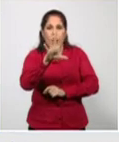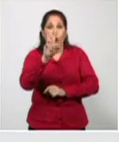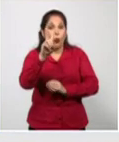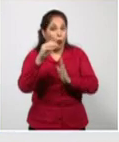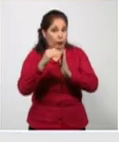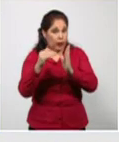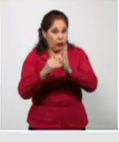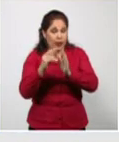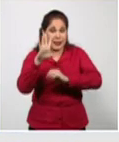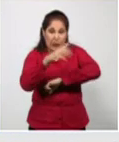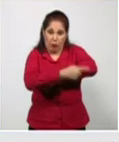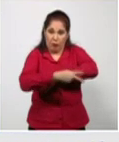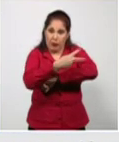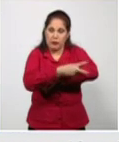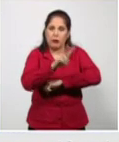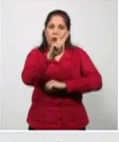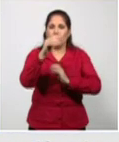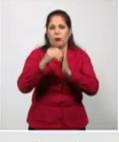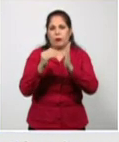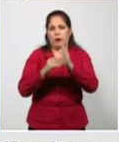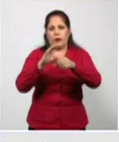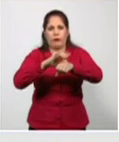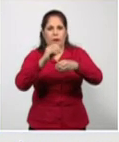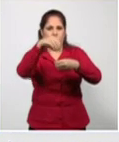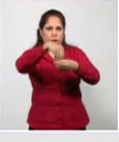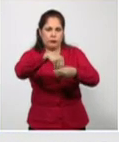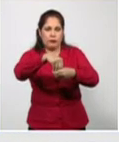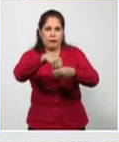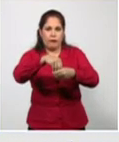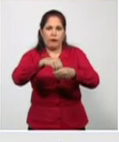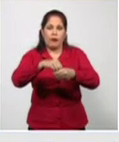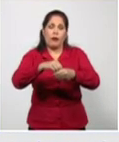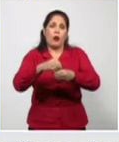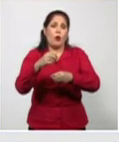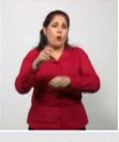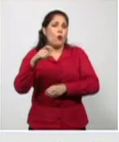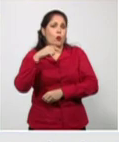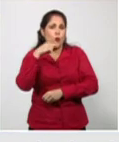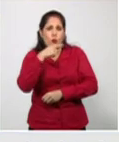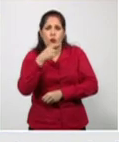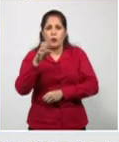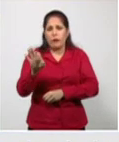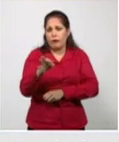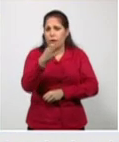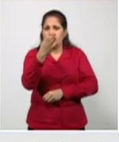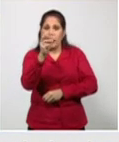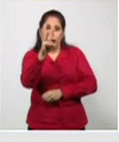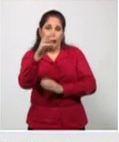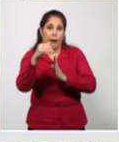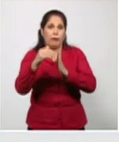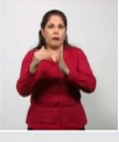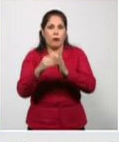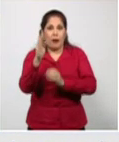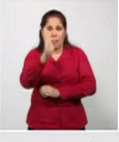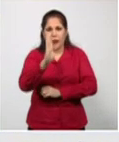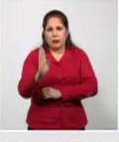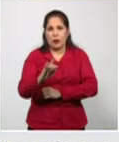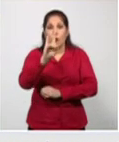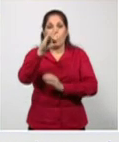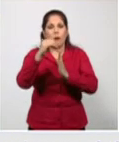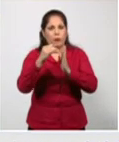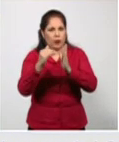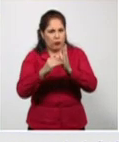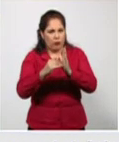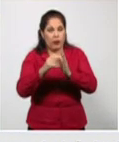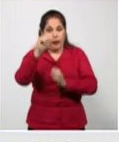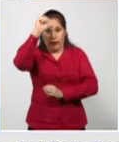y Rusia y Reino Unido y Francia con 3 millones, más de 3 millones, Brasil con más de 9, la India